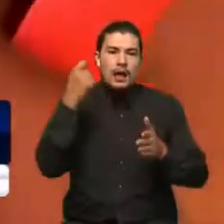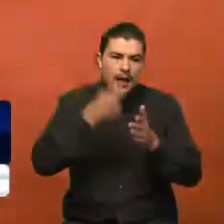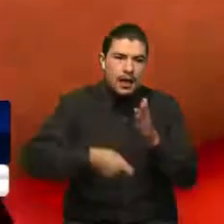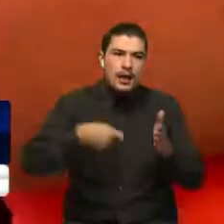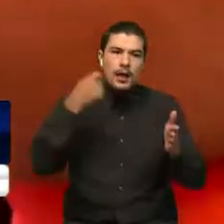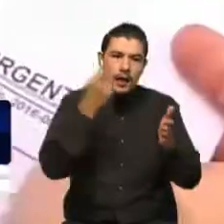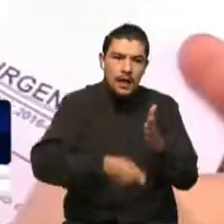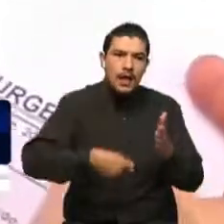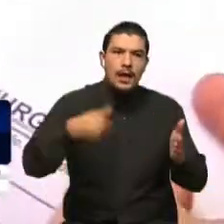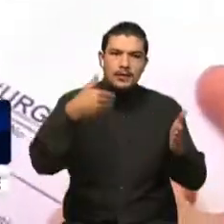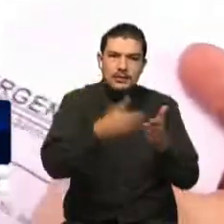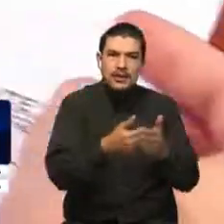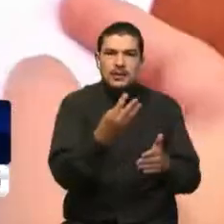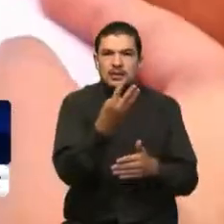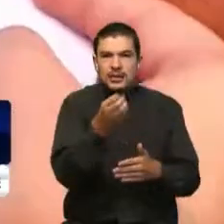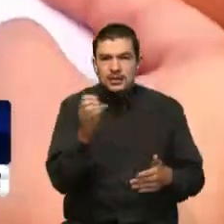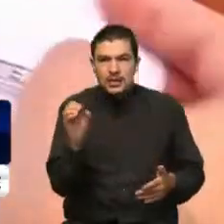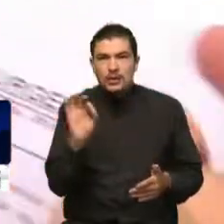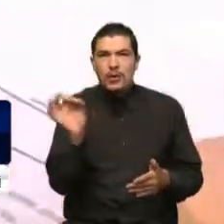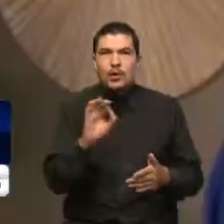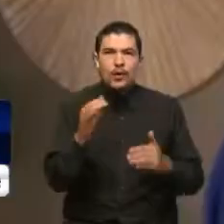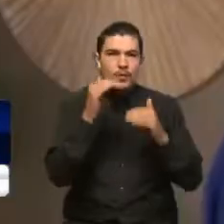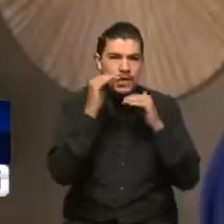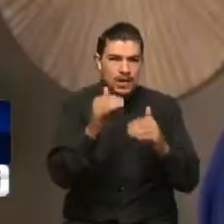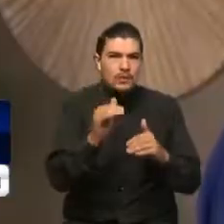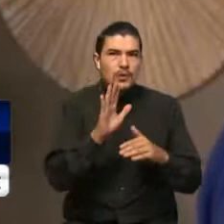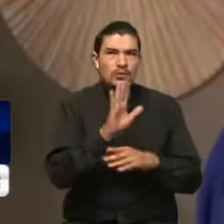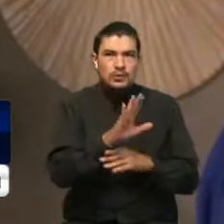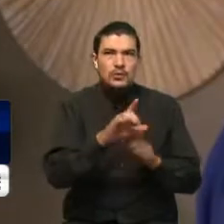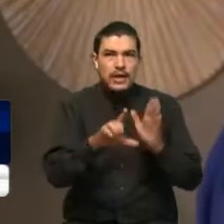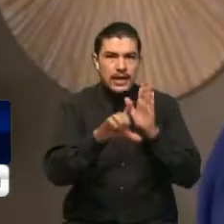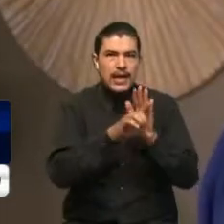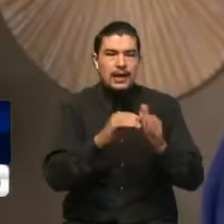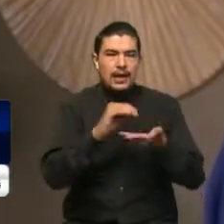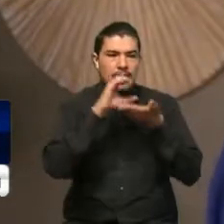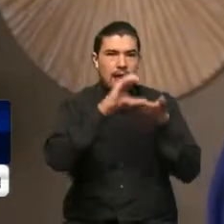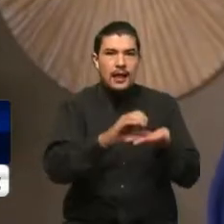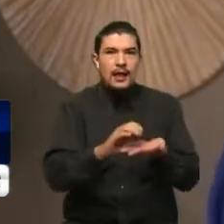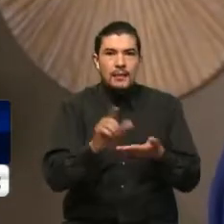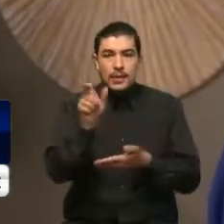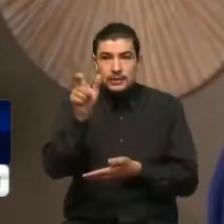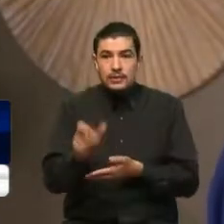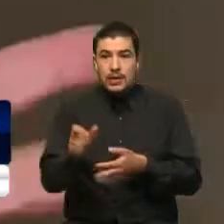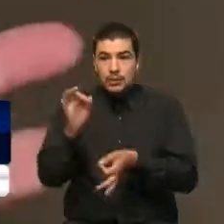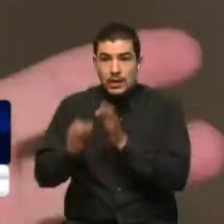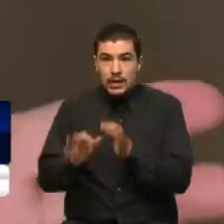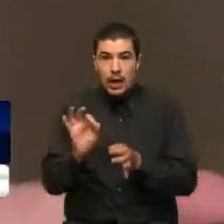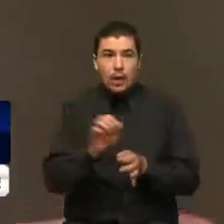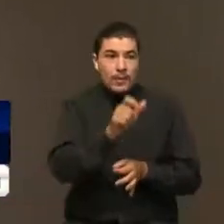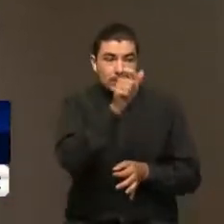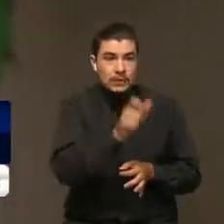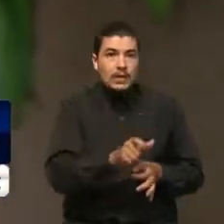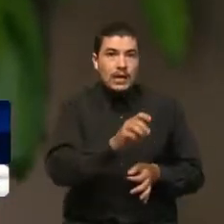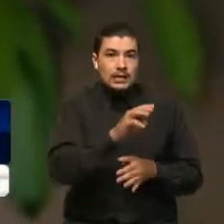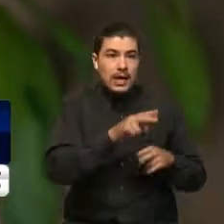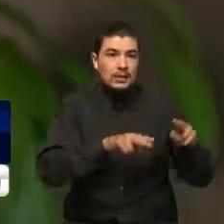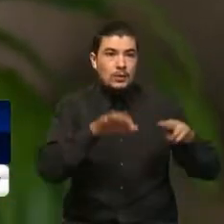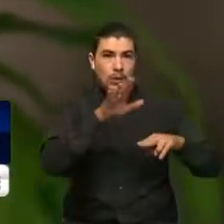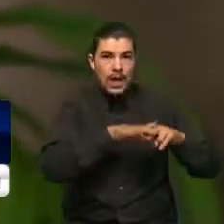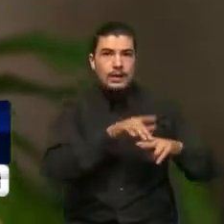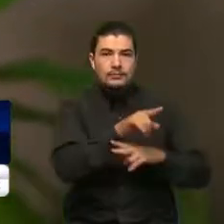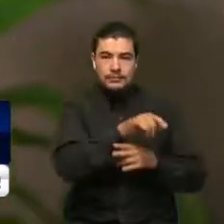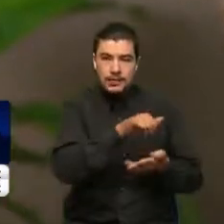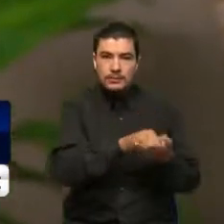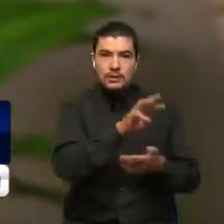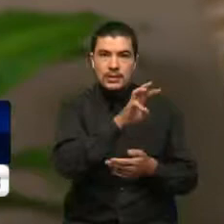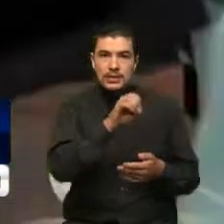hasta 300 hasta terminar las dos mínimos mensuales para una persona jurídica de hasta 300 para una persona natural sé inhabilitaría los